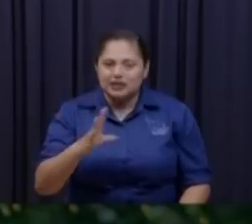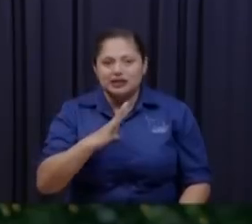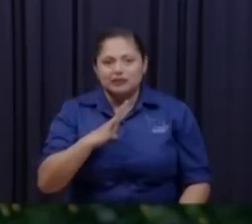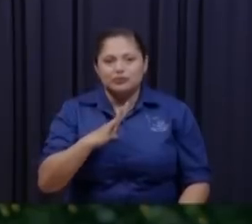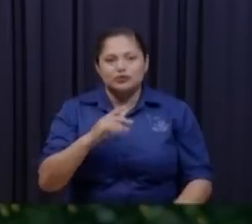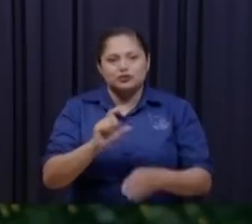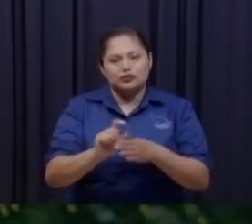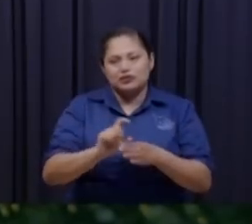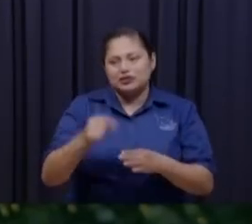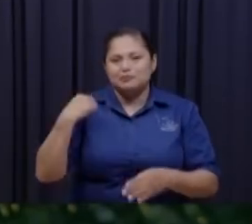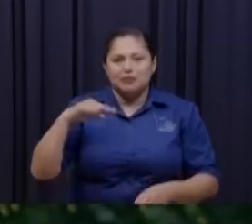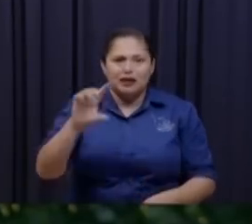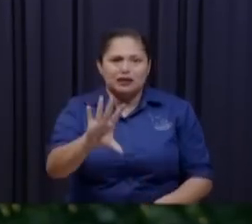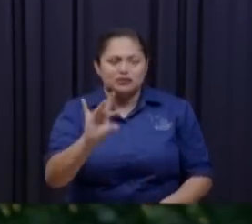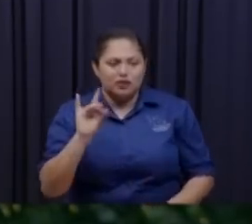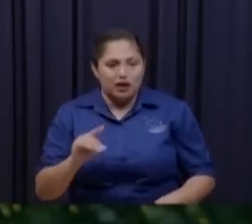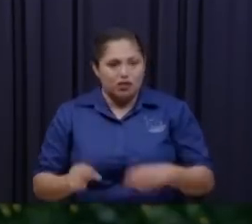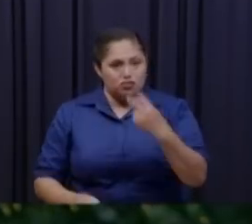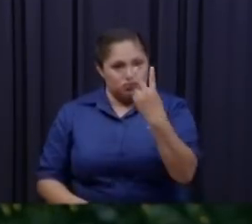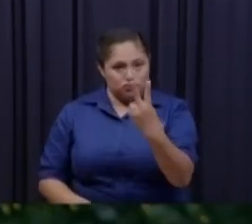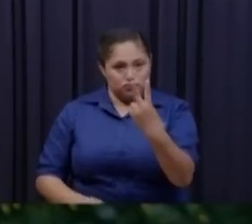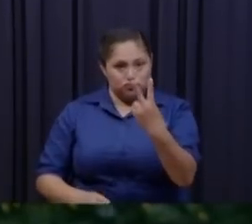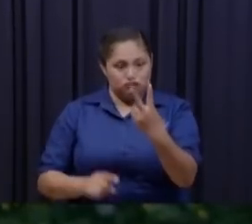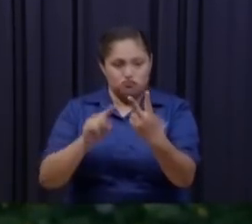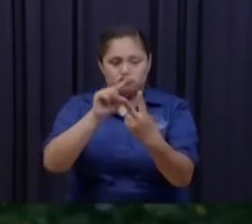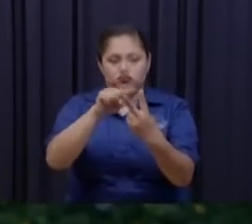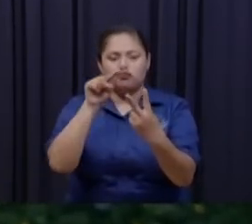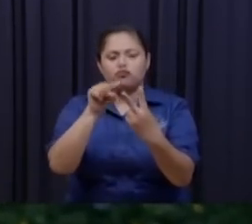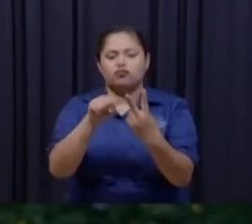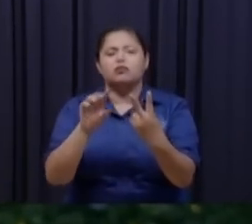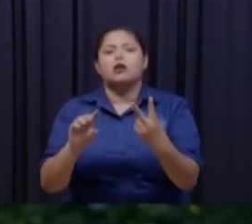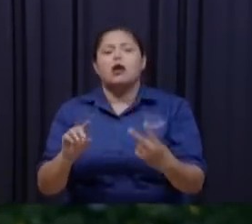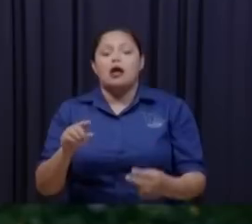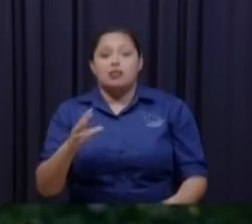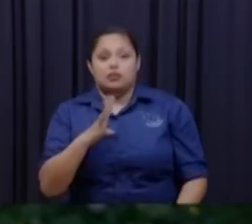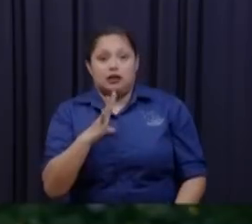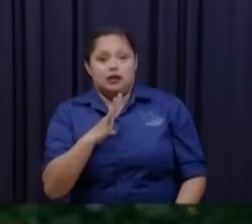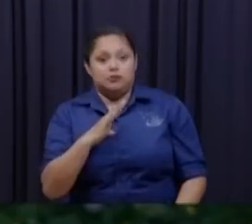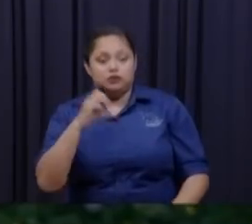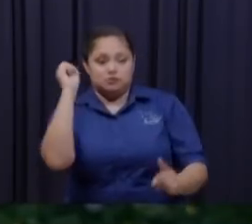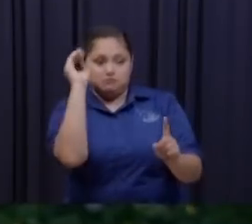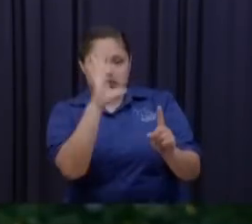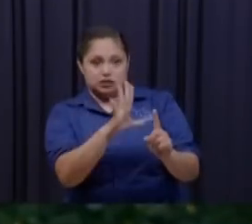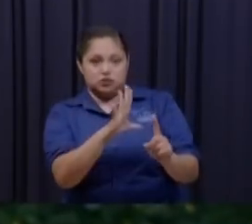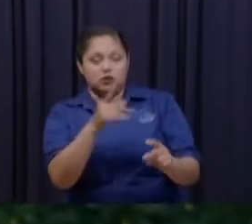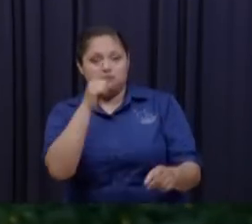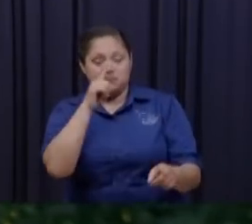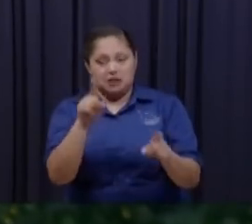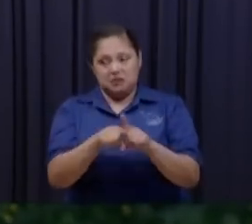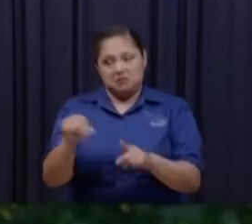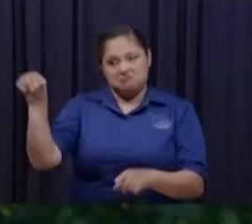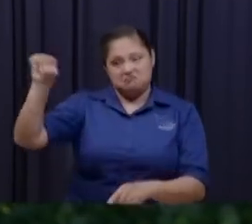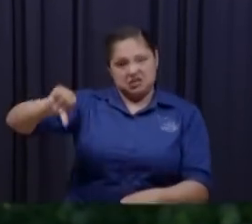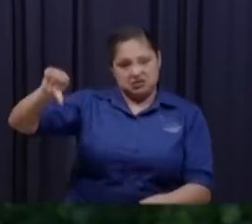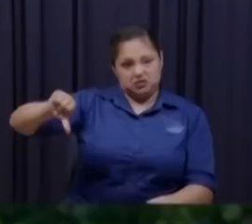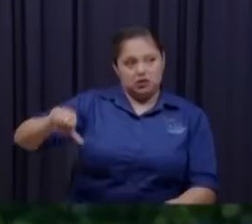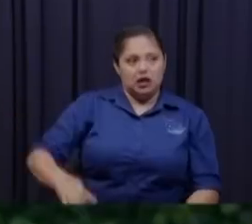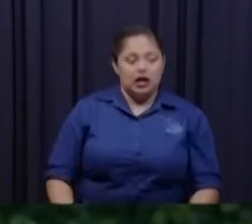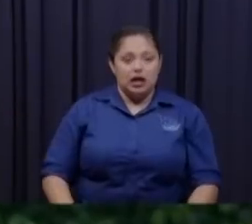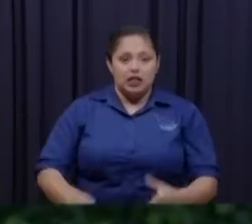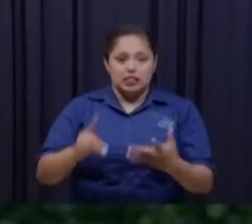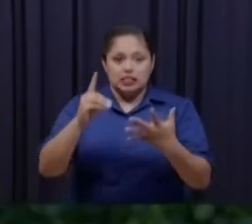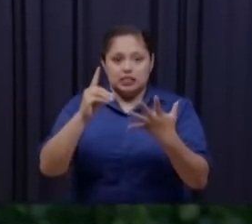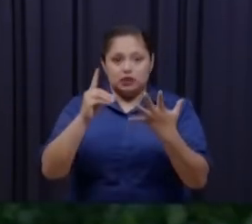y las tinieblas. Entonces hay bendición y hay maldición. Y Deuteronomio 28 es impresionante.